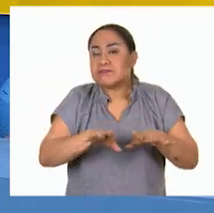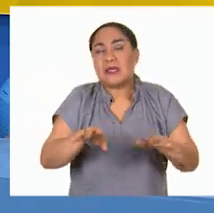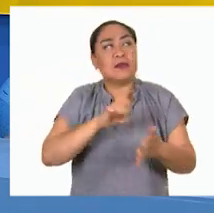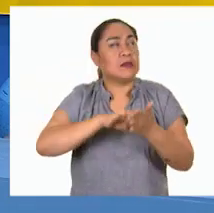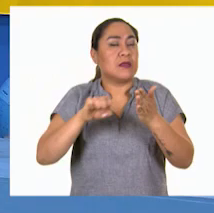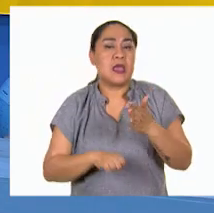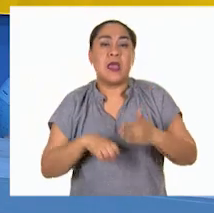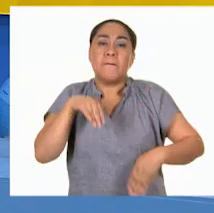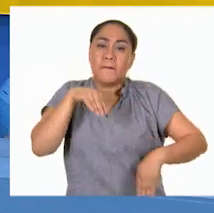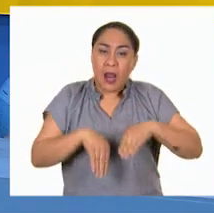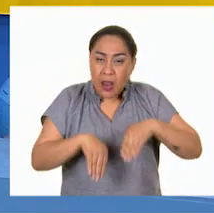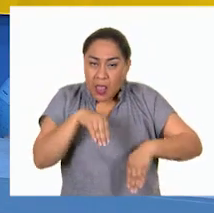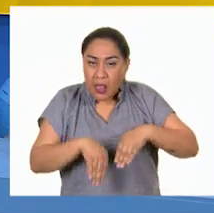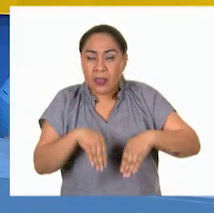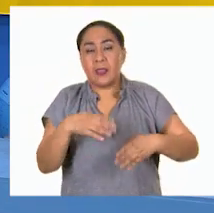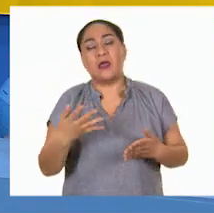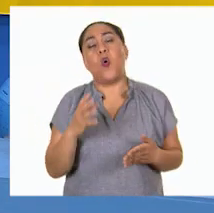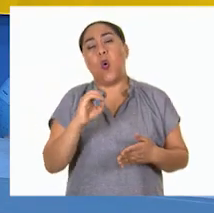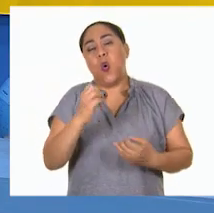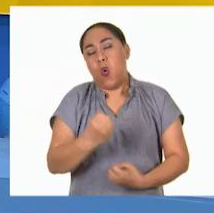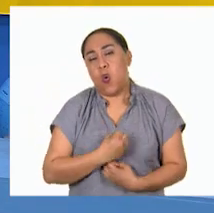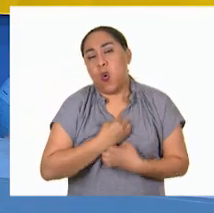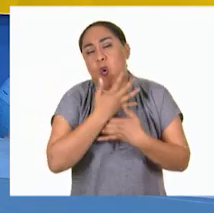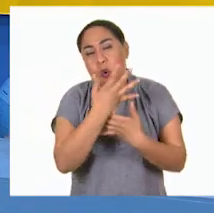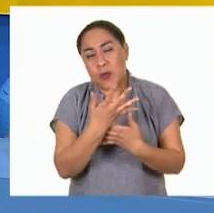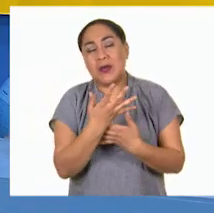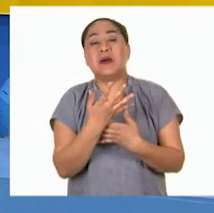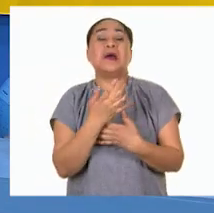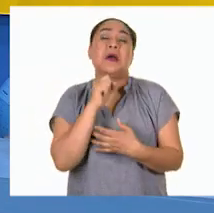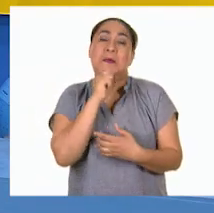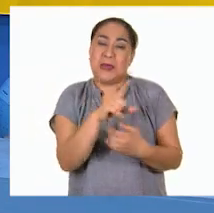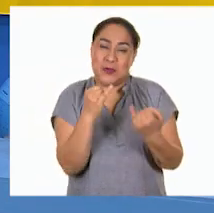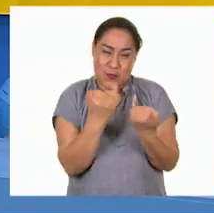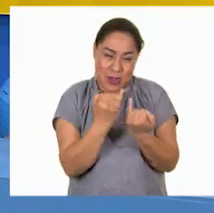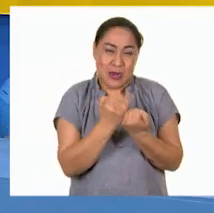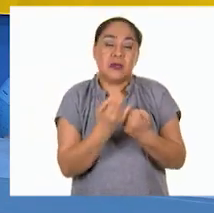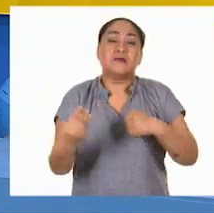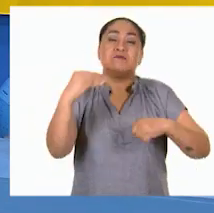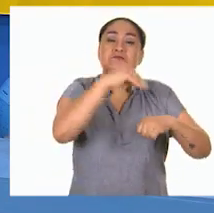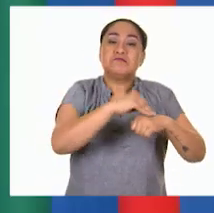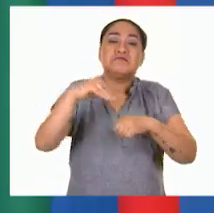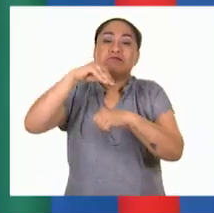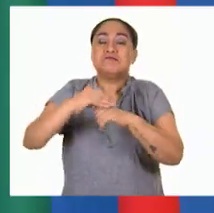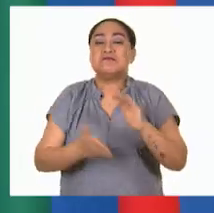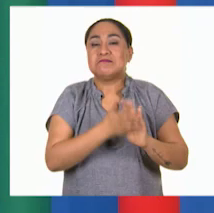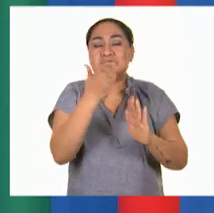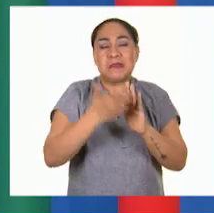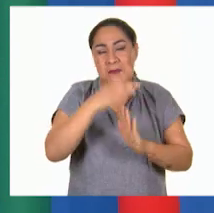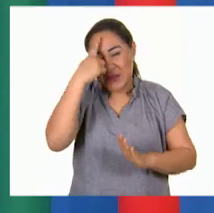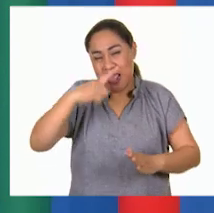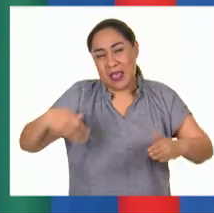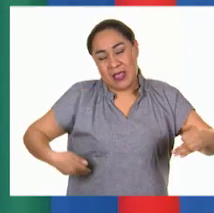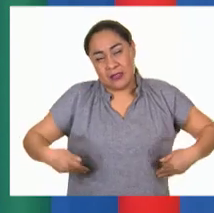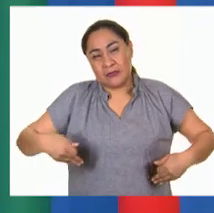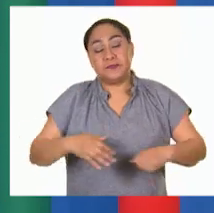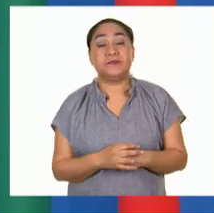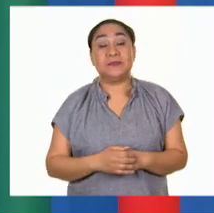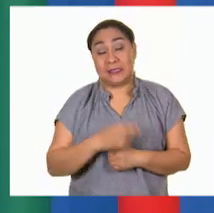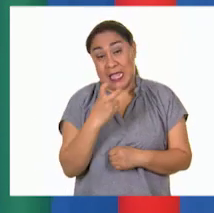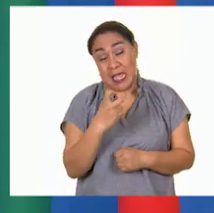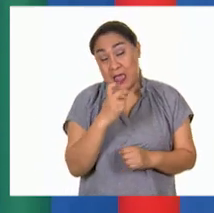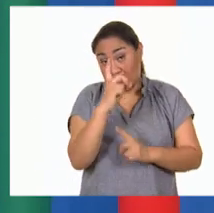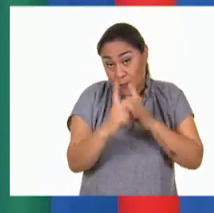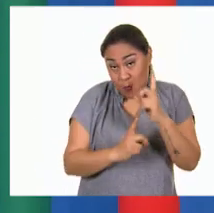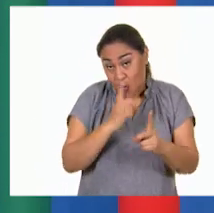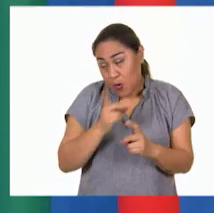el ballet y la ópera, los cuales tuvieron relación con la construcción de ciertos recintos artísticos. La influencia europea en el